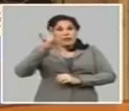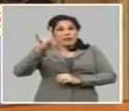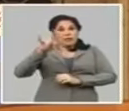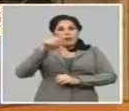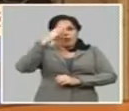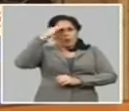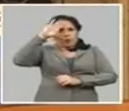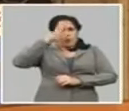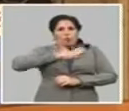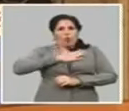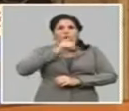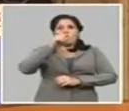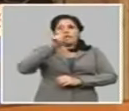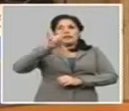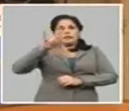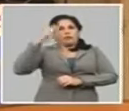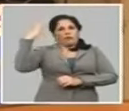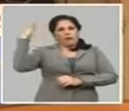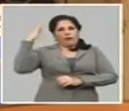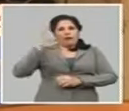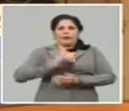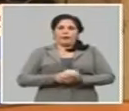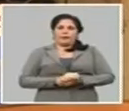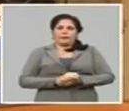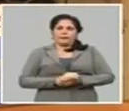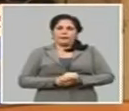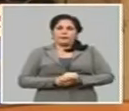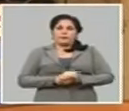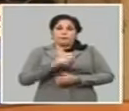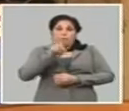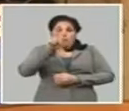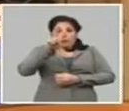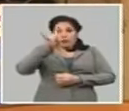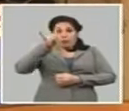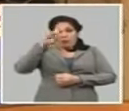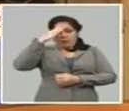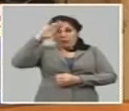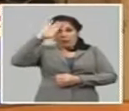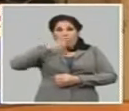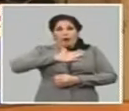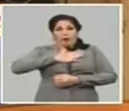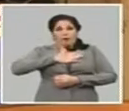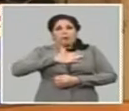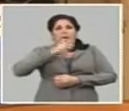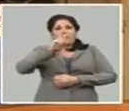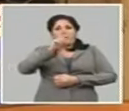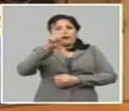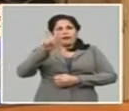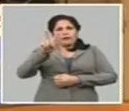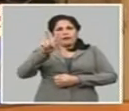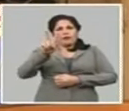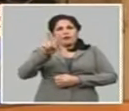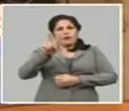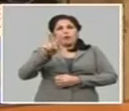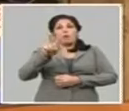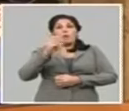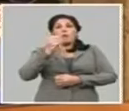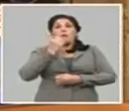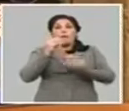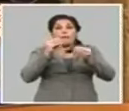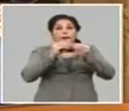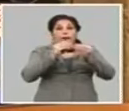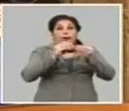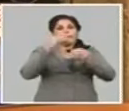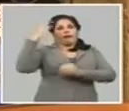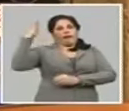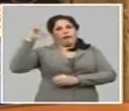cubanos y 19 son extranjeros pero de esos 29 cubanos 22 han tenido fuentes de infección en el